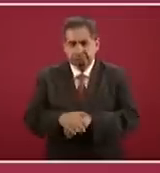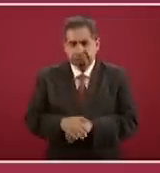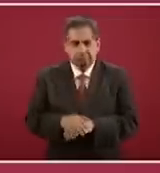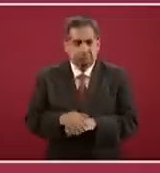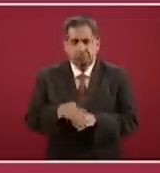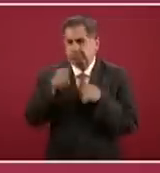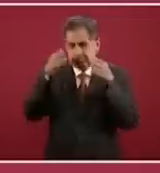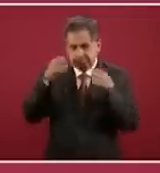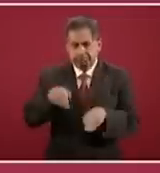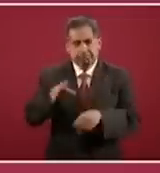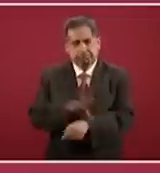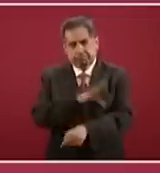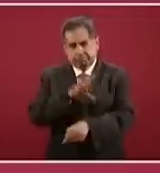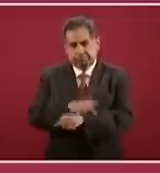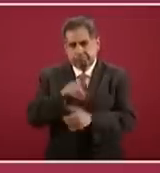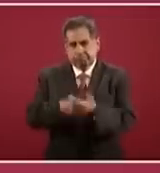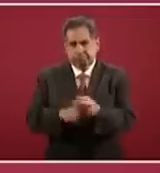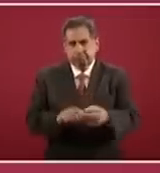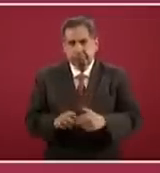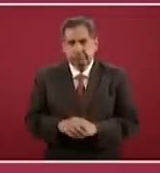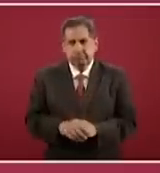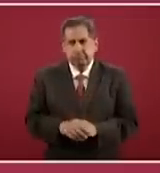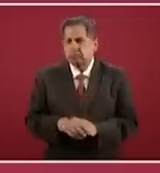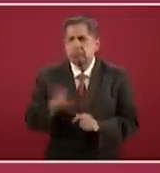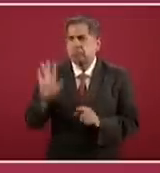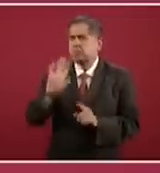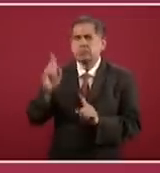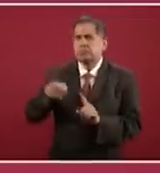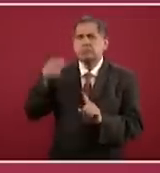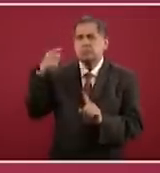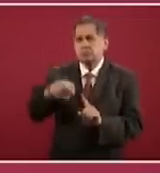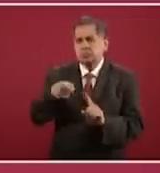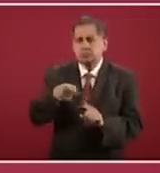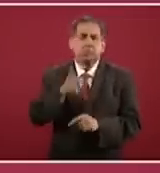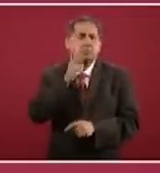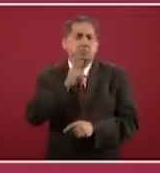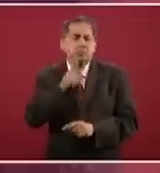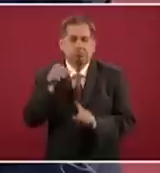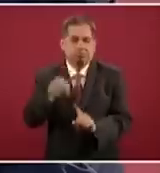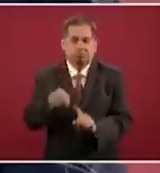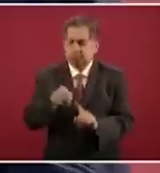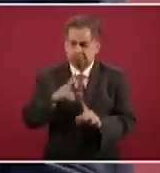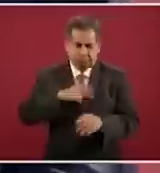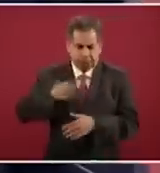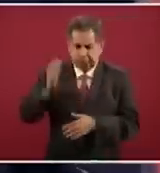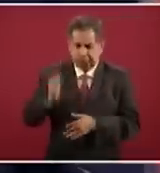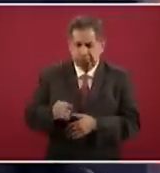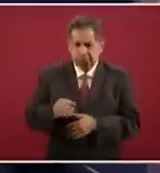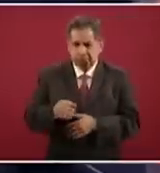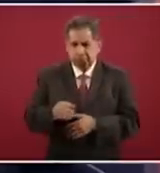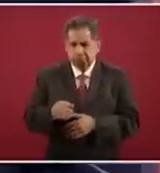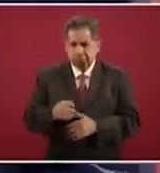sector energético. ¿Seguridad? Básicamente en petróleo. Y eso